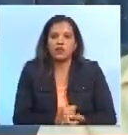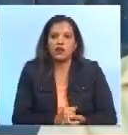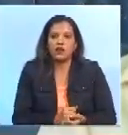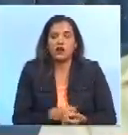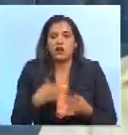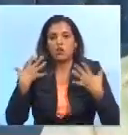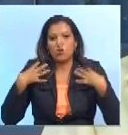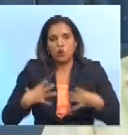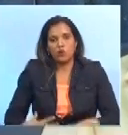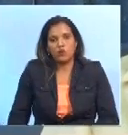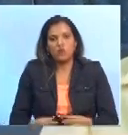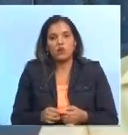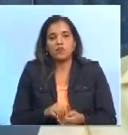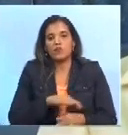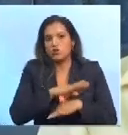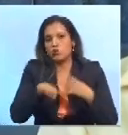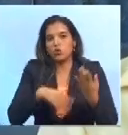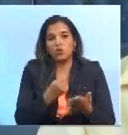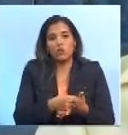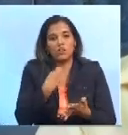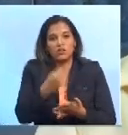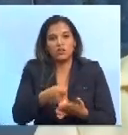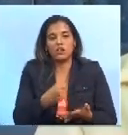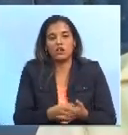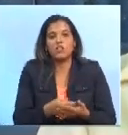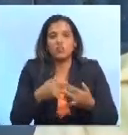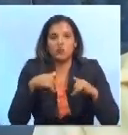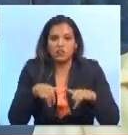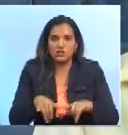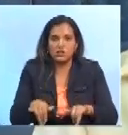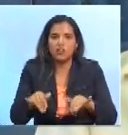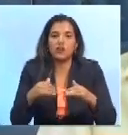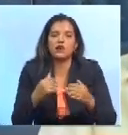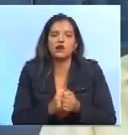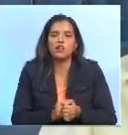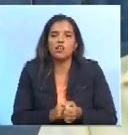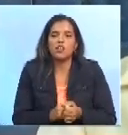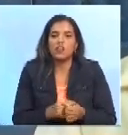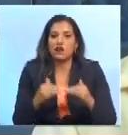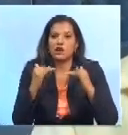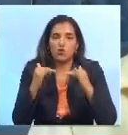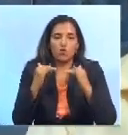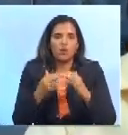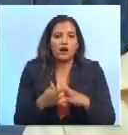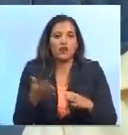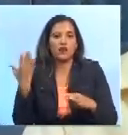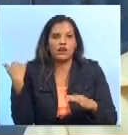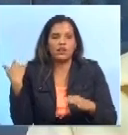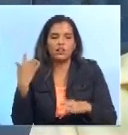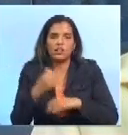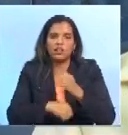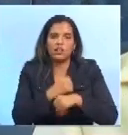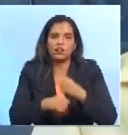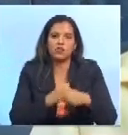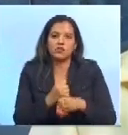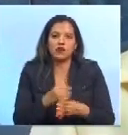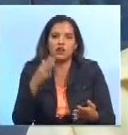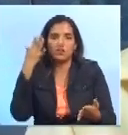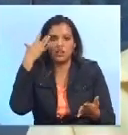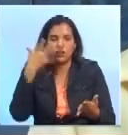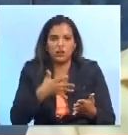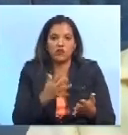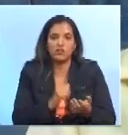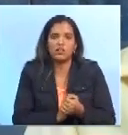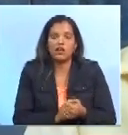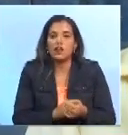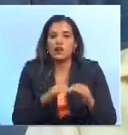Los uniformes, los gastos que ya han realizado, ellos mantienen una continuidad tal como lo concluyeron el año pasado. Es decir, terminamos